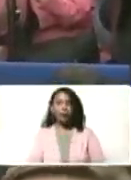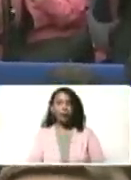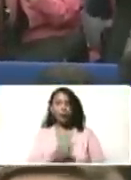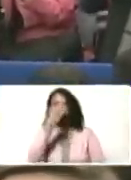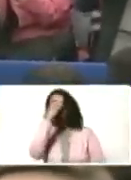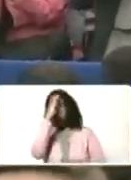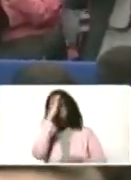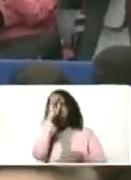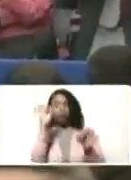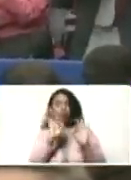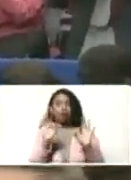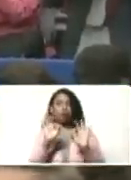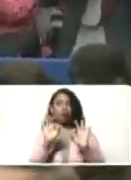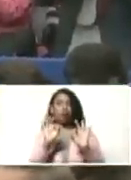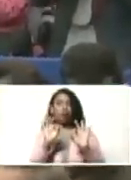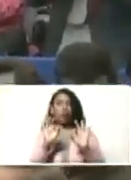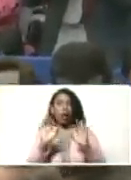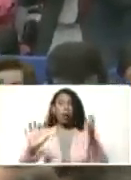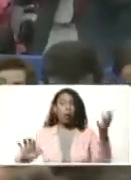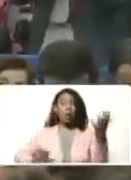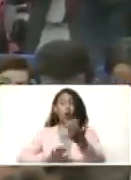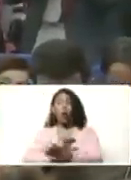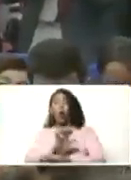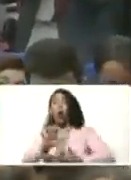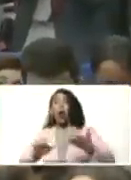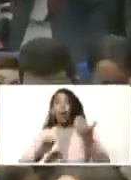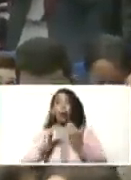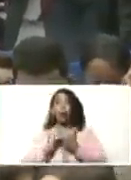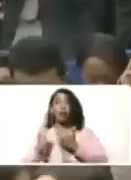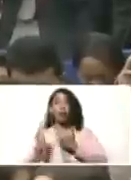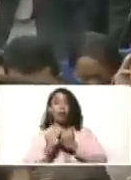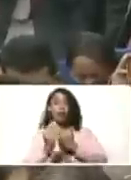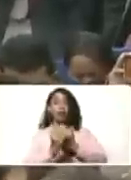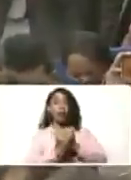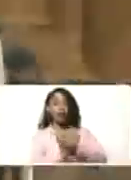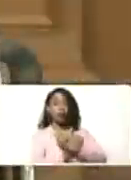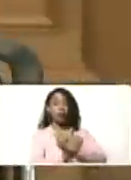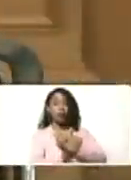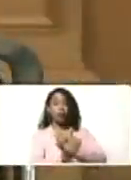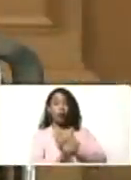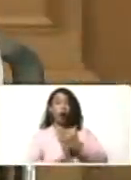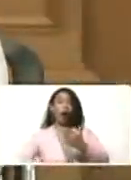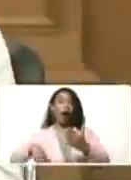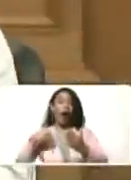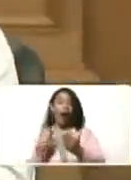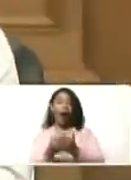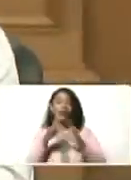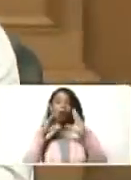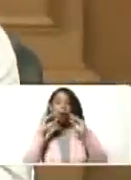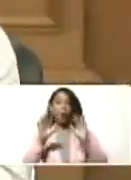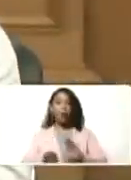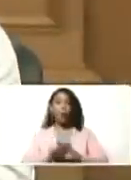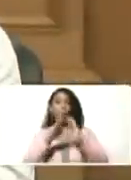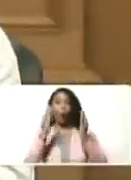indudablemente pasamos desde los problemas de vecinos hasta hablar del mundo